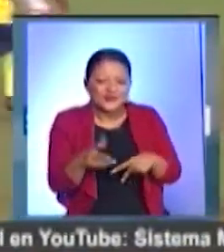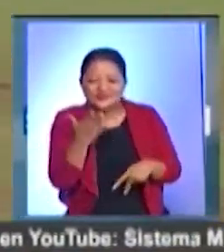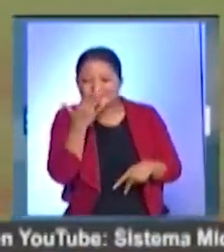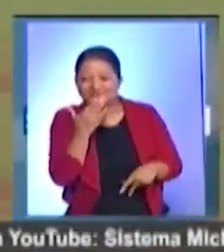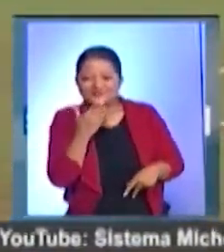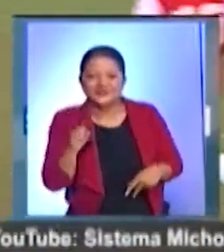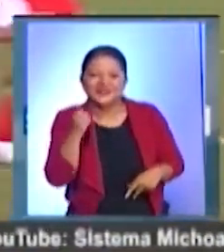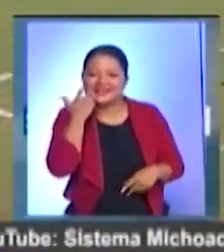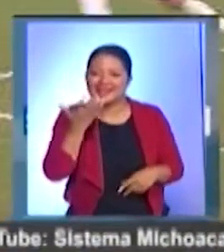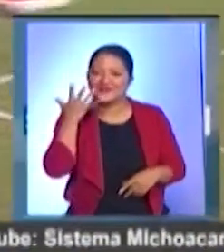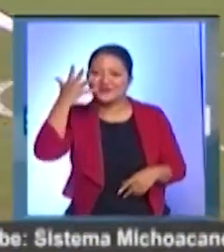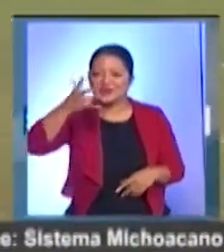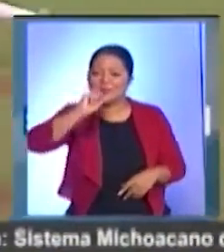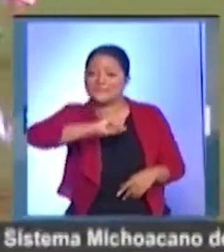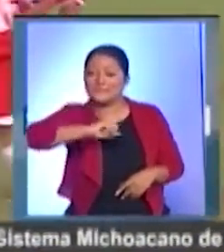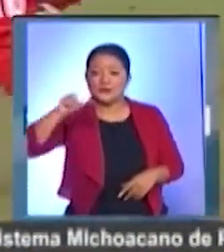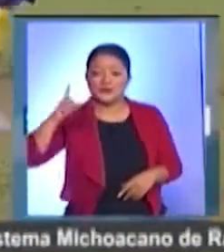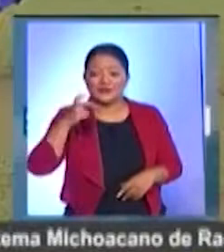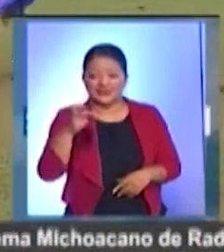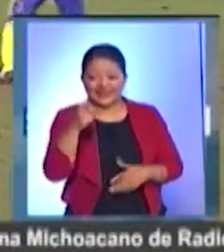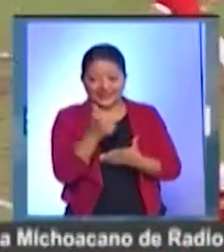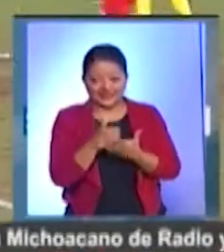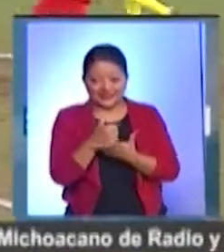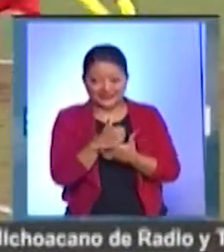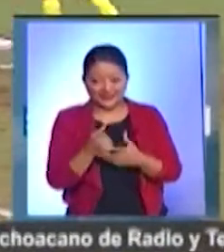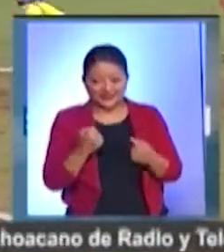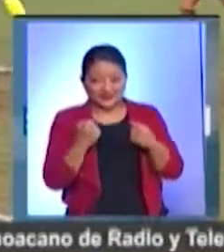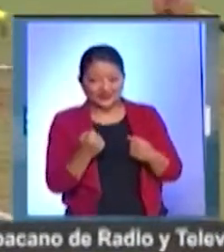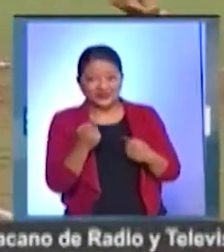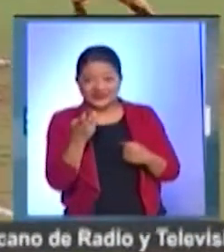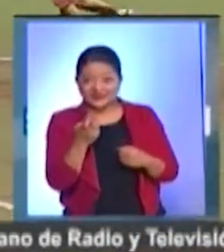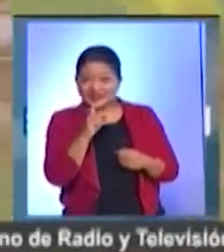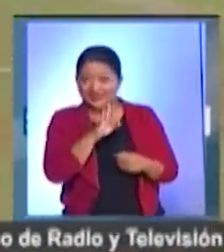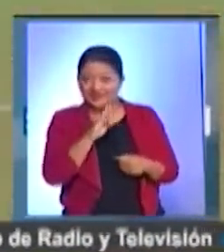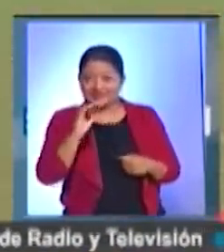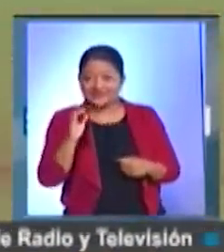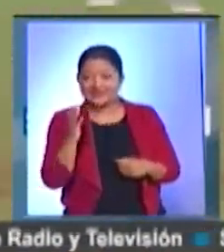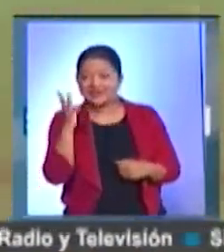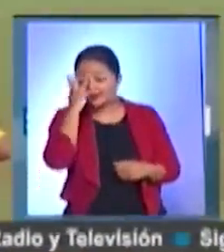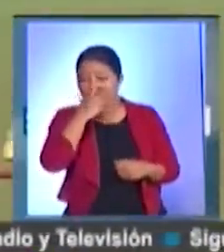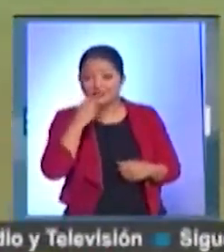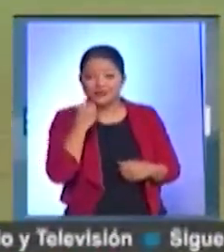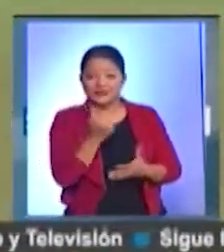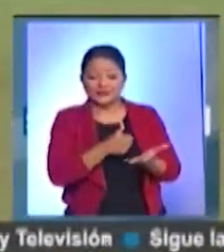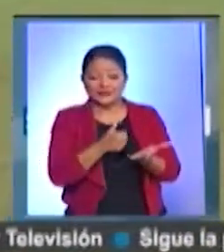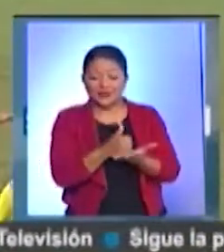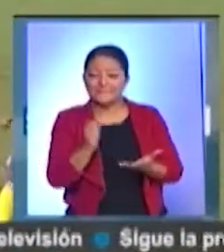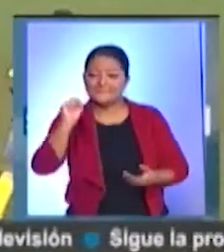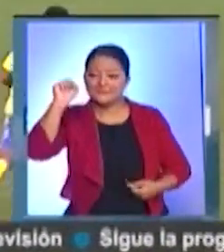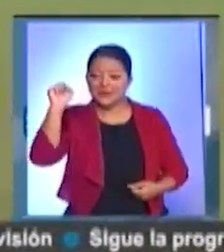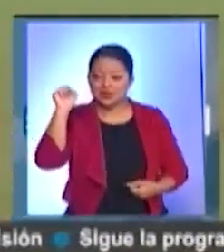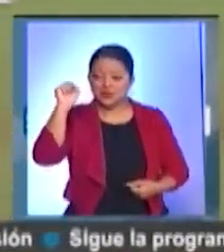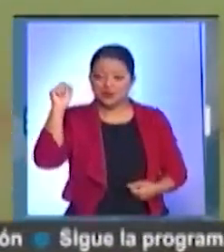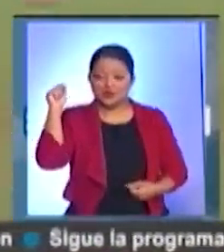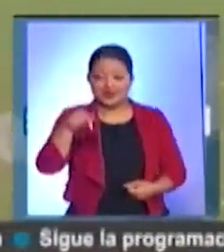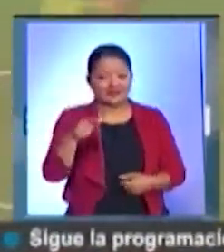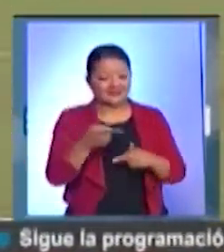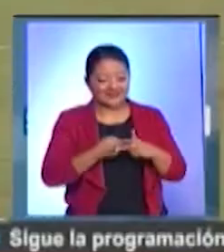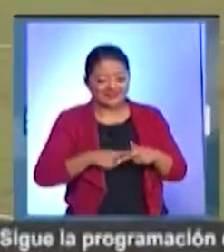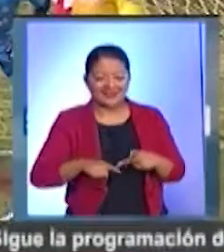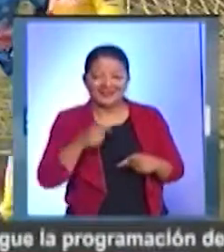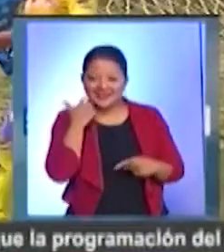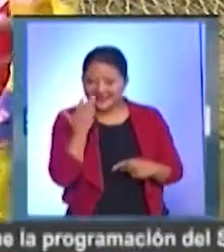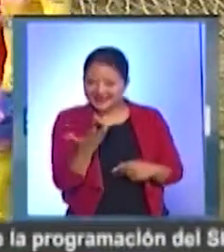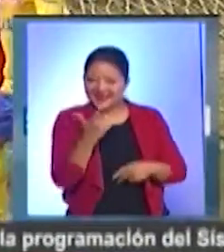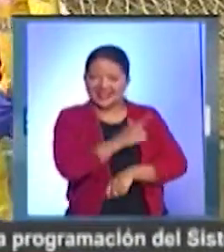fútbol profesional la escuadra de furia azul efe se aparece como un nuevo proyecto en la hermosa ciudad de pátzcuaro y listos para iniciar participación en la liga